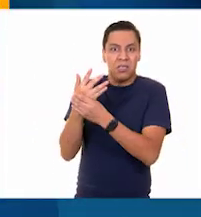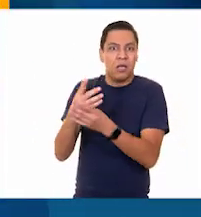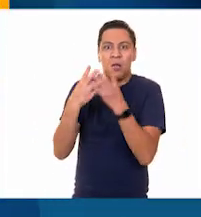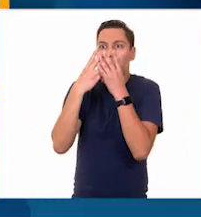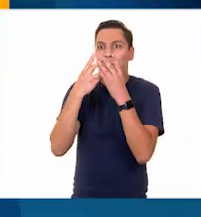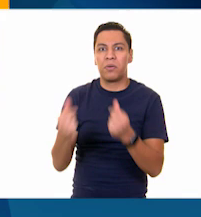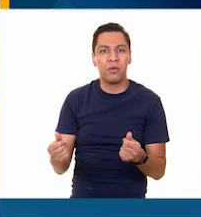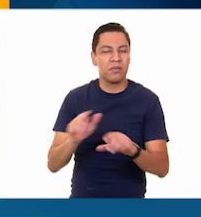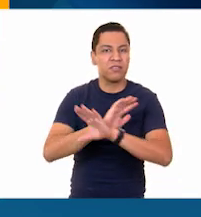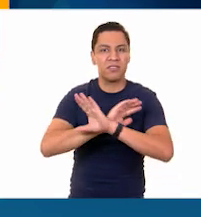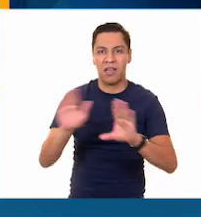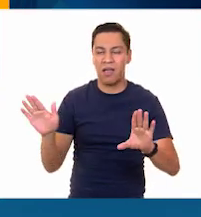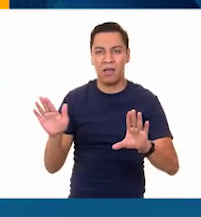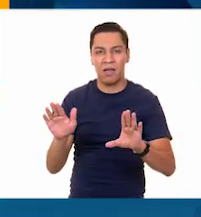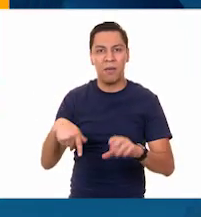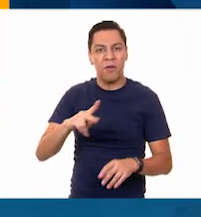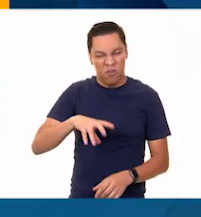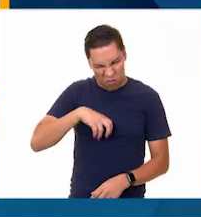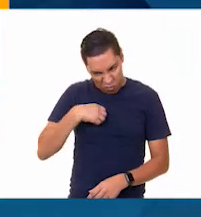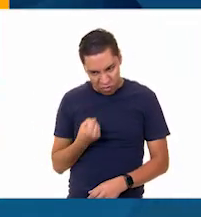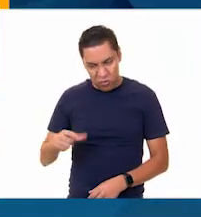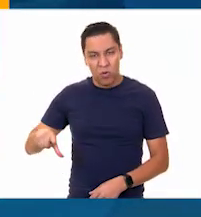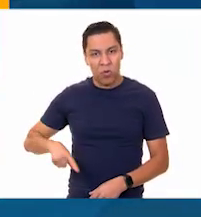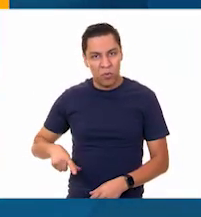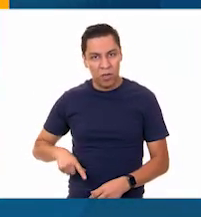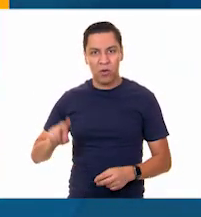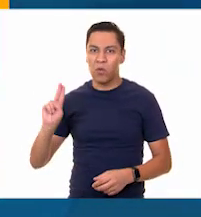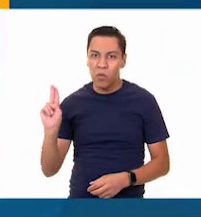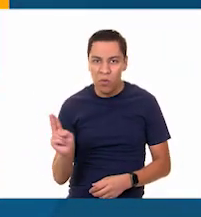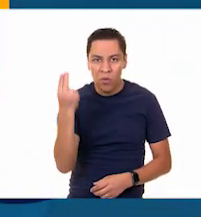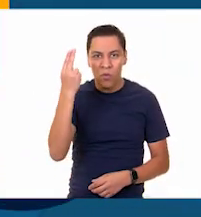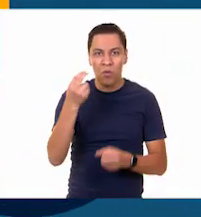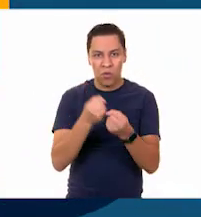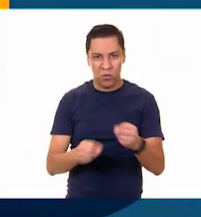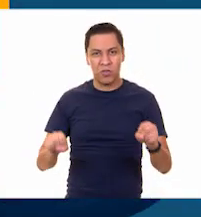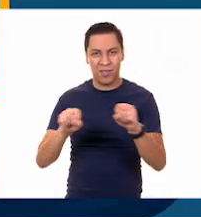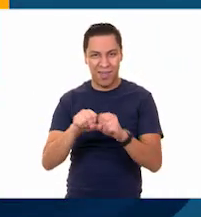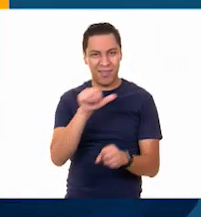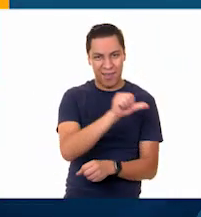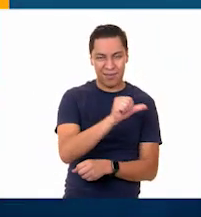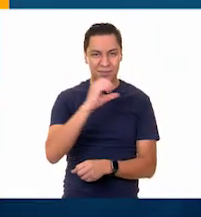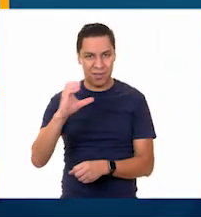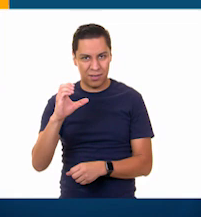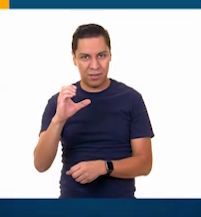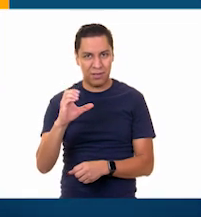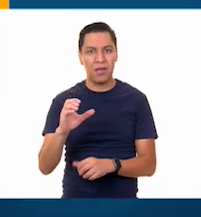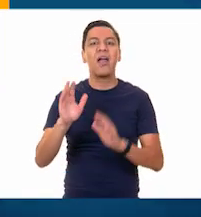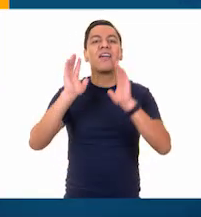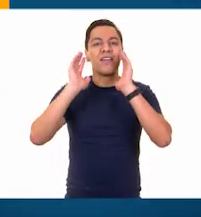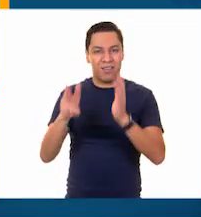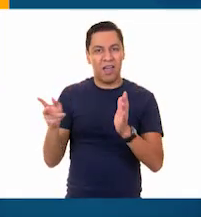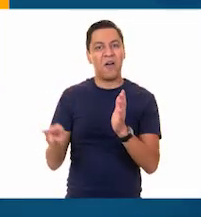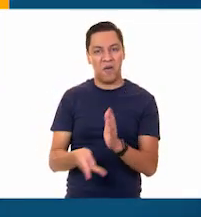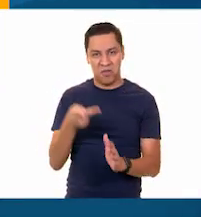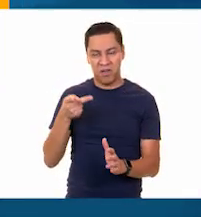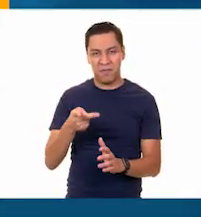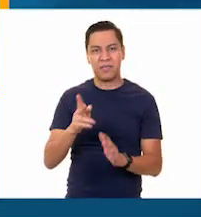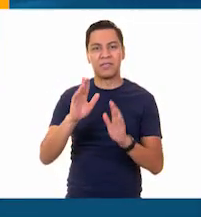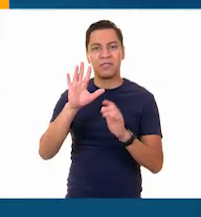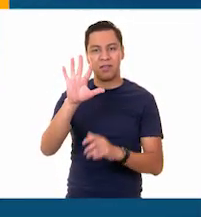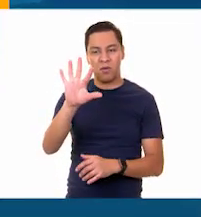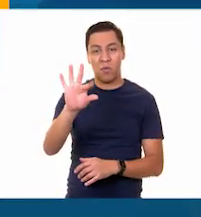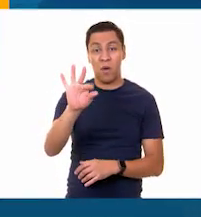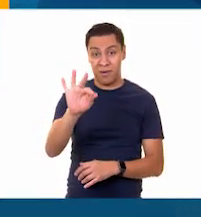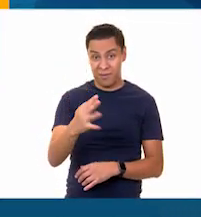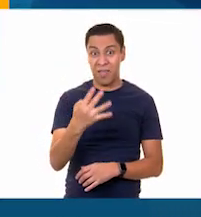gracias al esfuerzo de gobiernos, instituciones, universidades y la sociedad civil, actualmente se encuentran